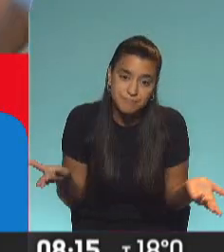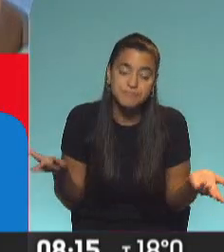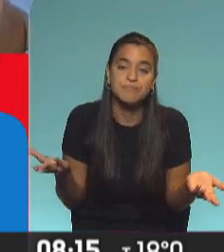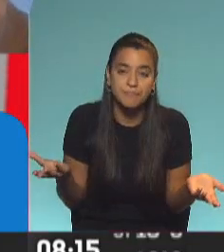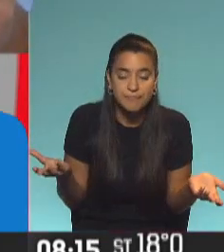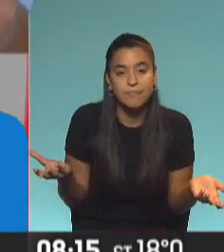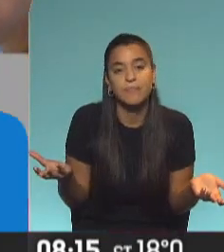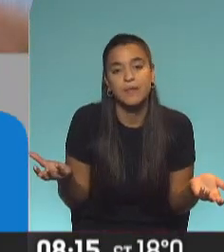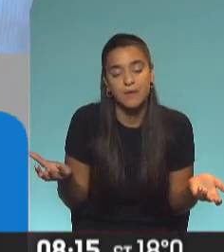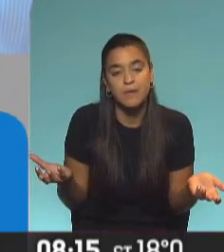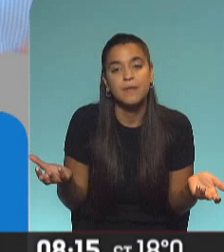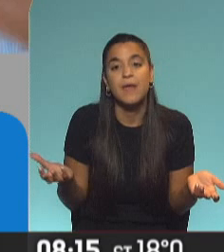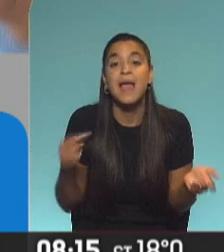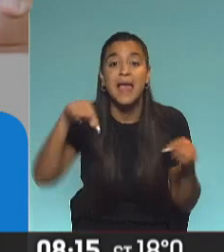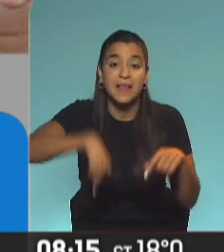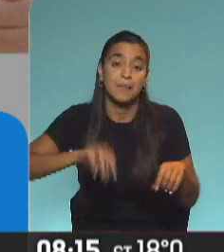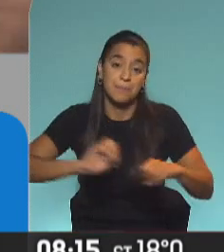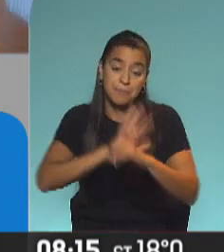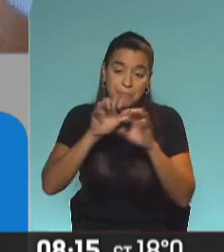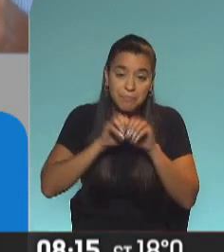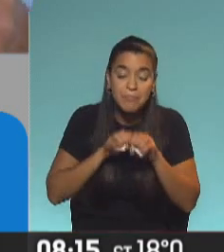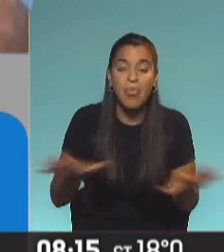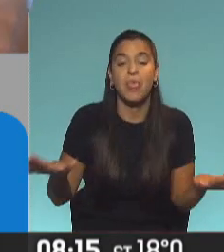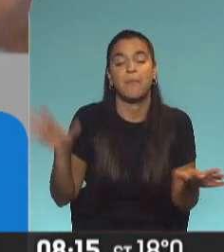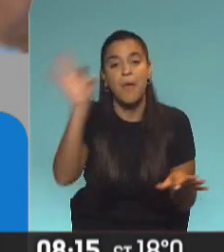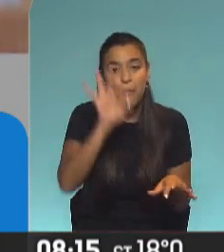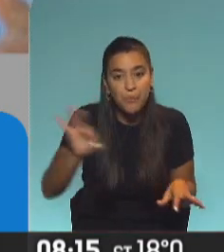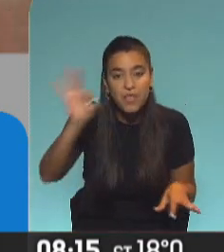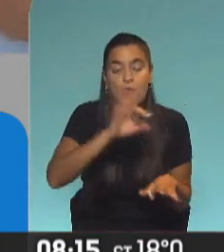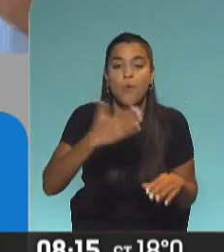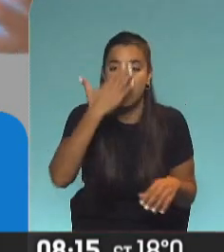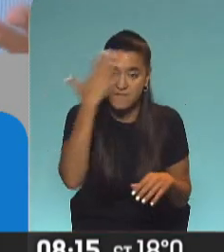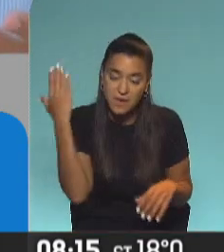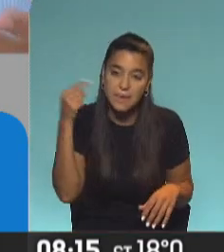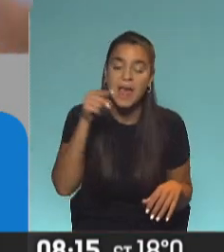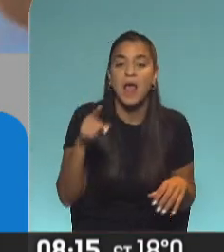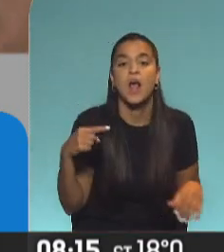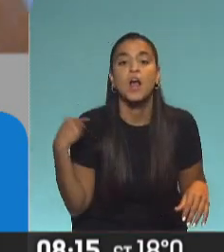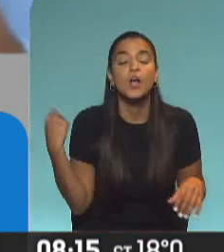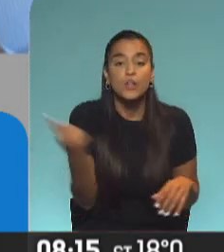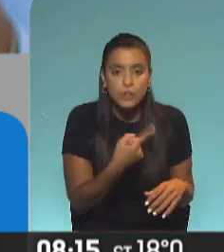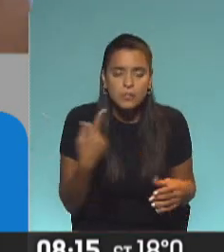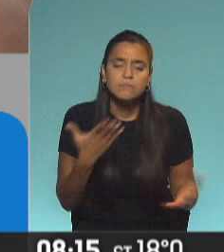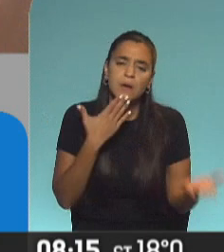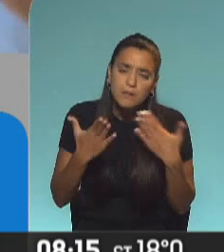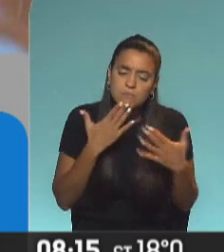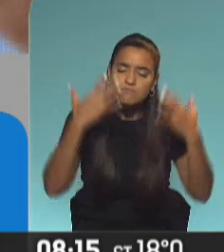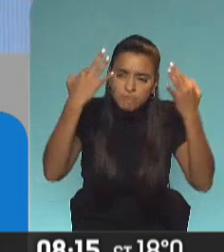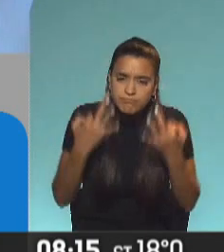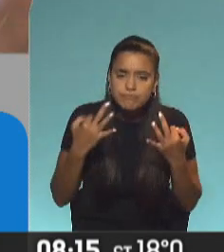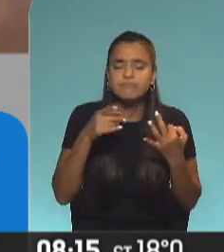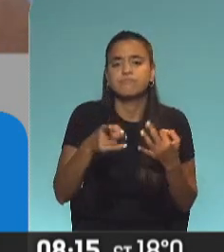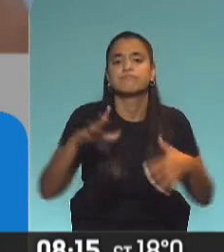de alguna manera, esta pandemia, este virus y esta enfermedad nos han llevado a todos a estar hablando y a estar